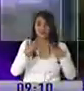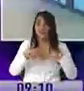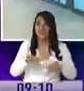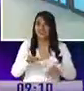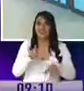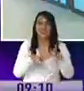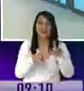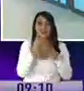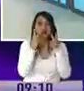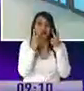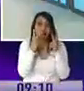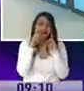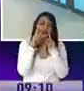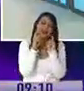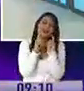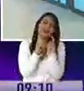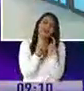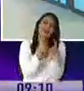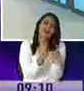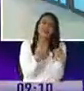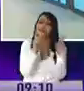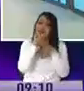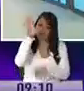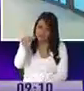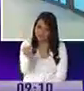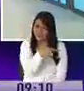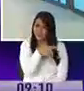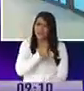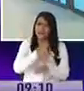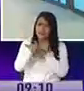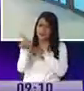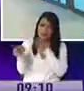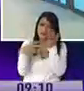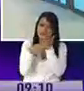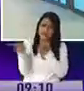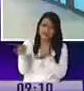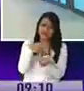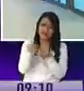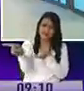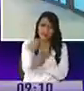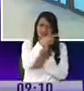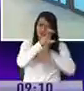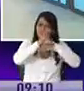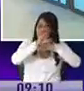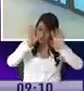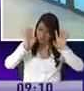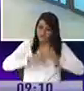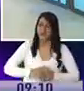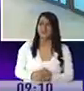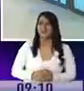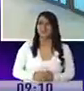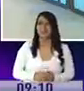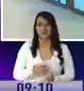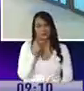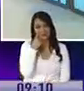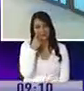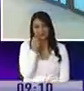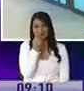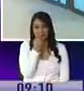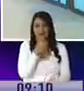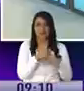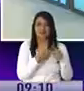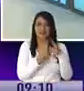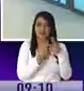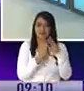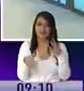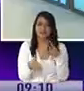fans Así que no creo que sea difícil que te mandemos el pasaje por ahí y que te vengas acá al Ecuador a probar el cich el corviche el encebollado